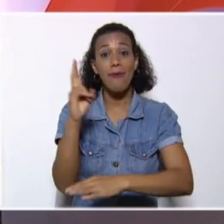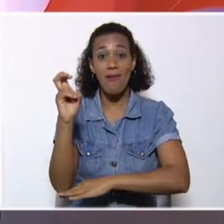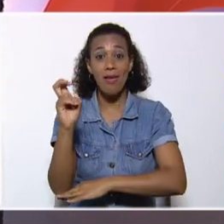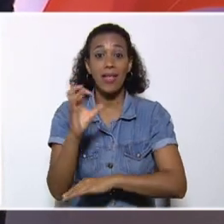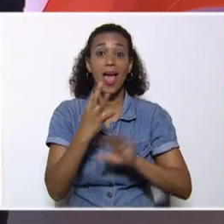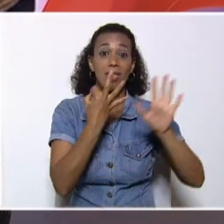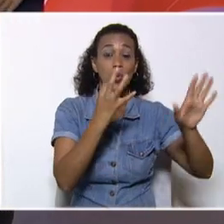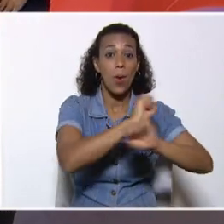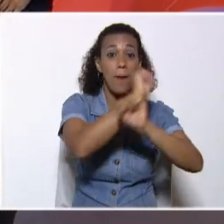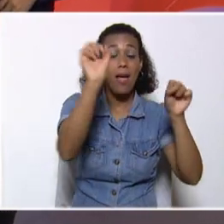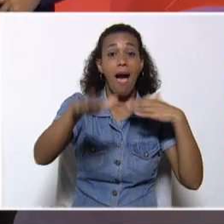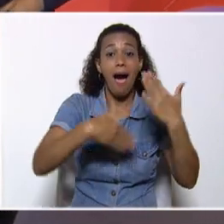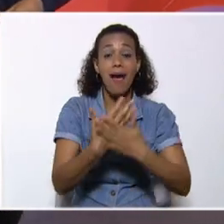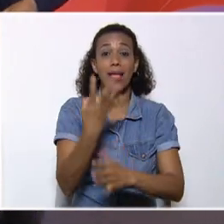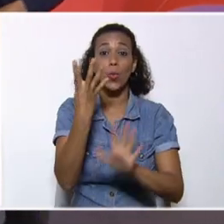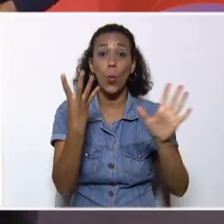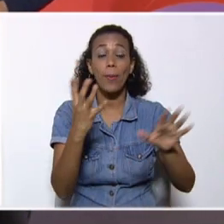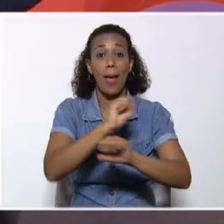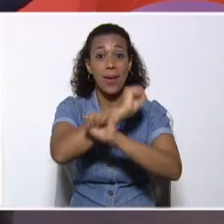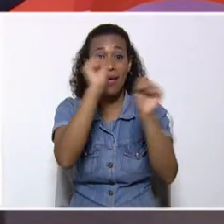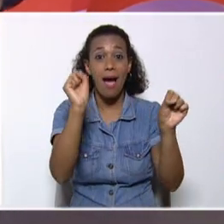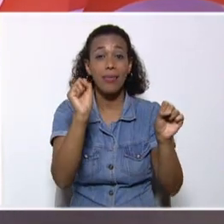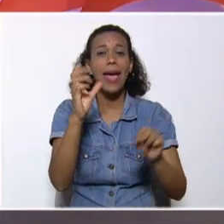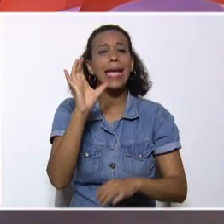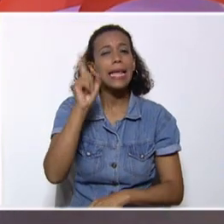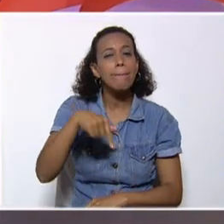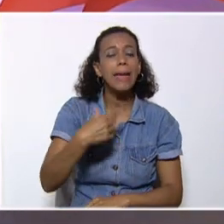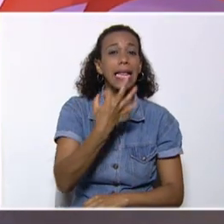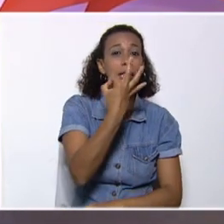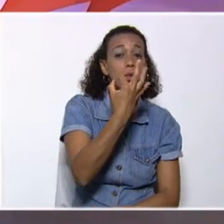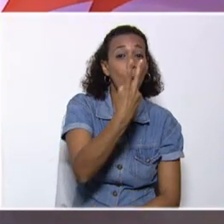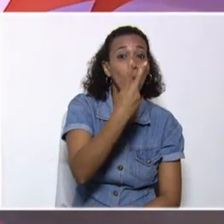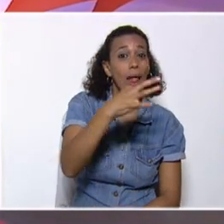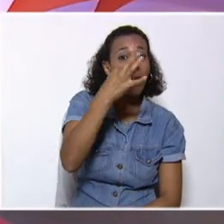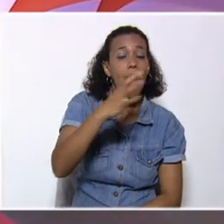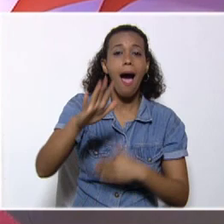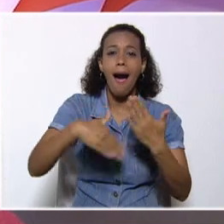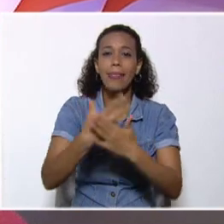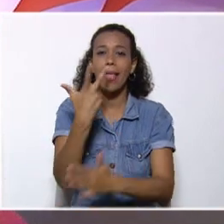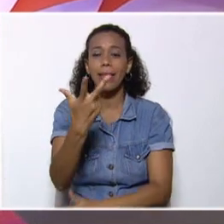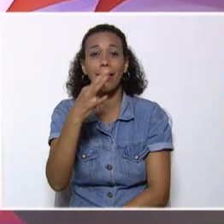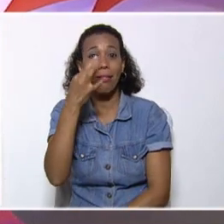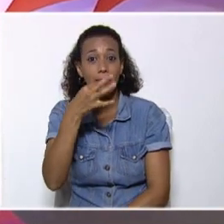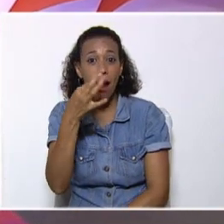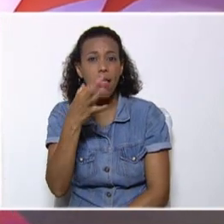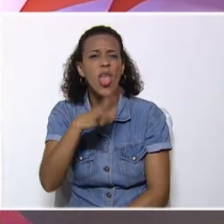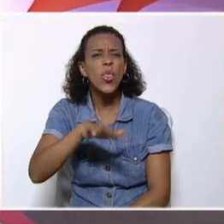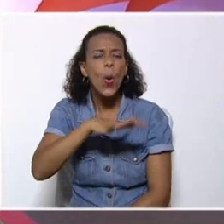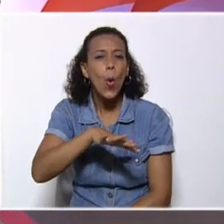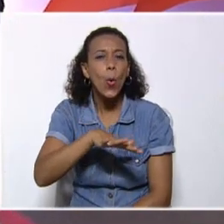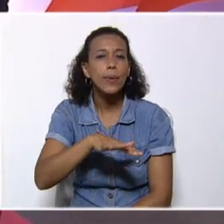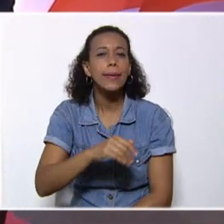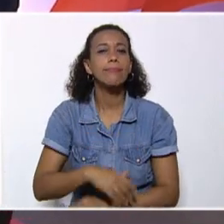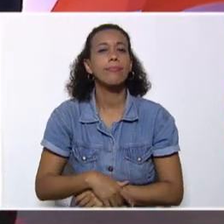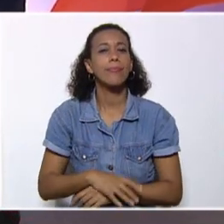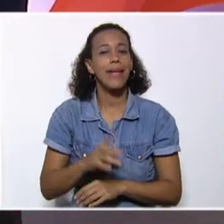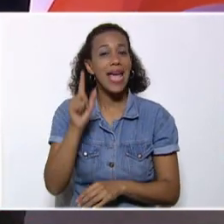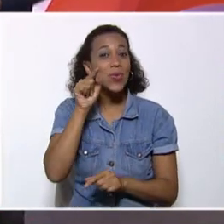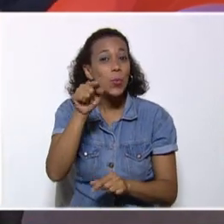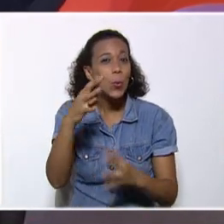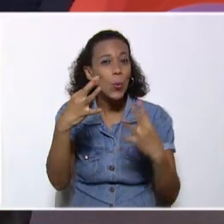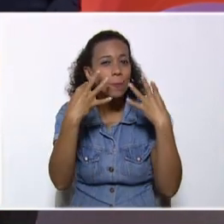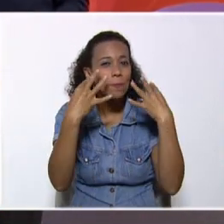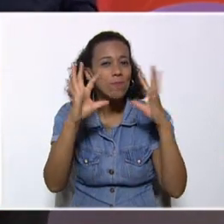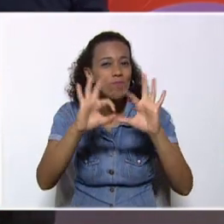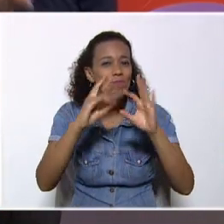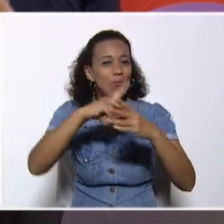viernes, de 8 de la mañana a 9 de la mañana y de 2 de la tarde a 3 de la tarde. ¿En dónde? En este,